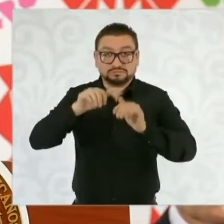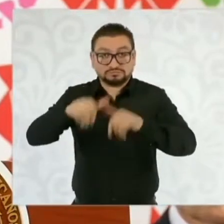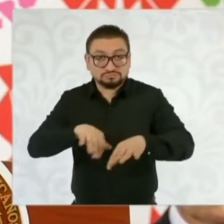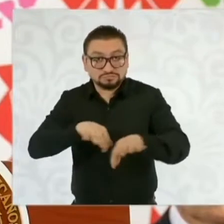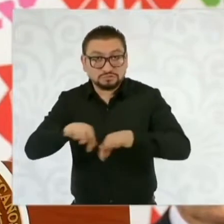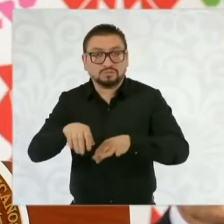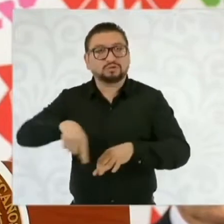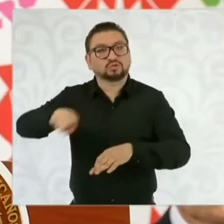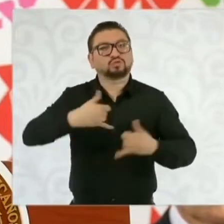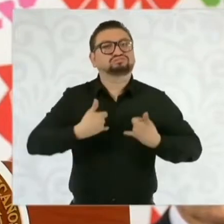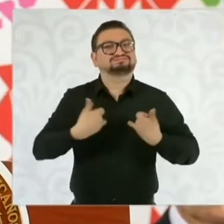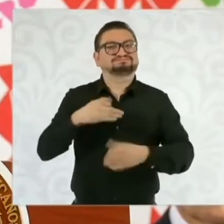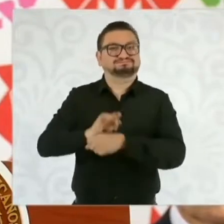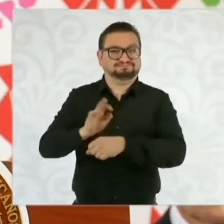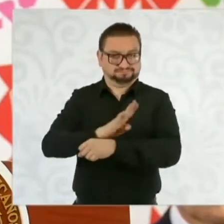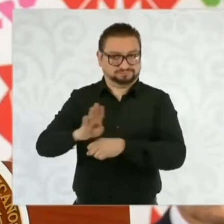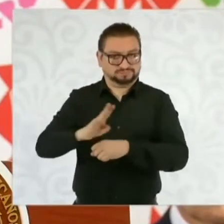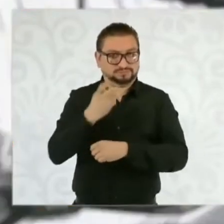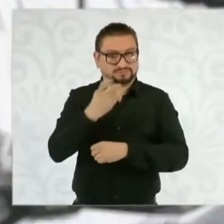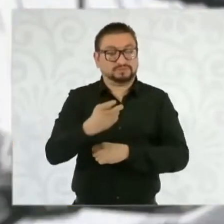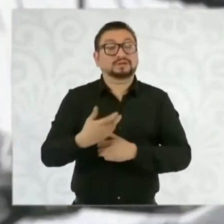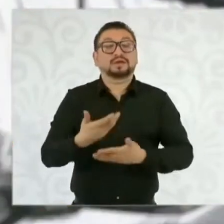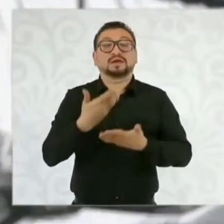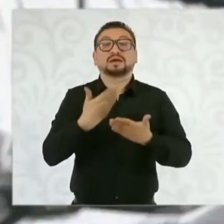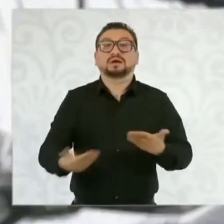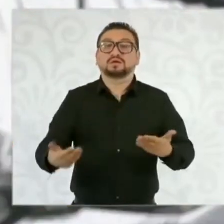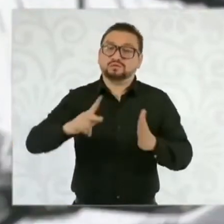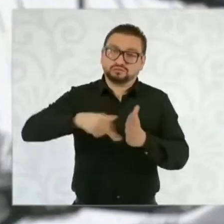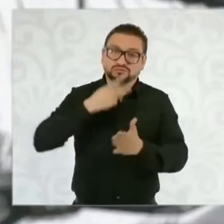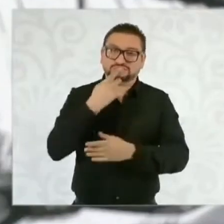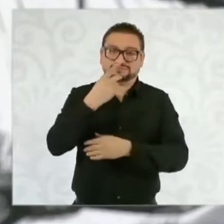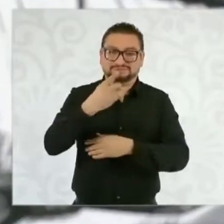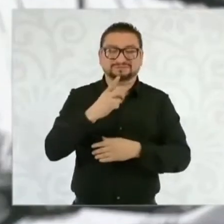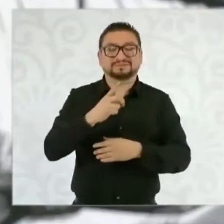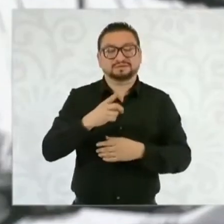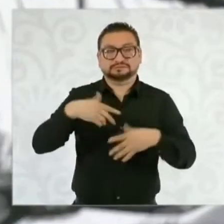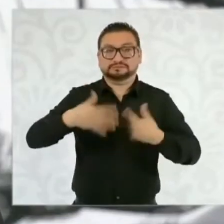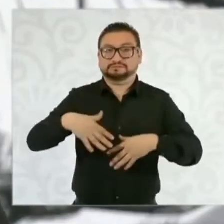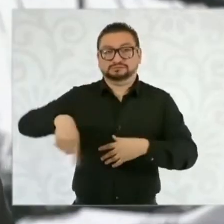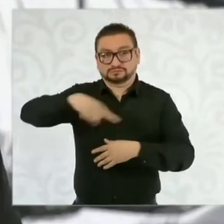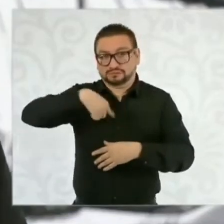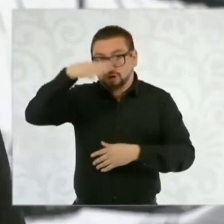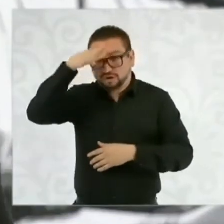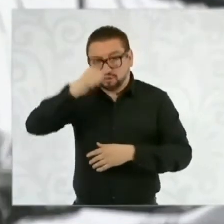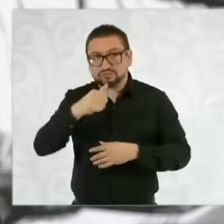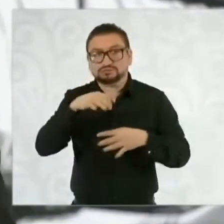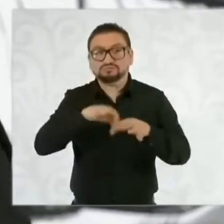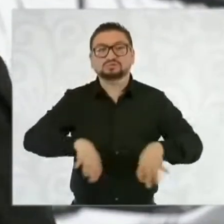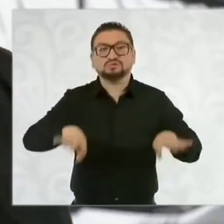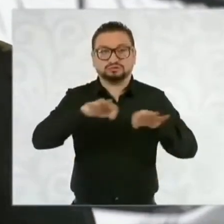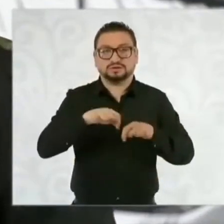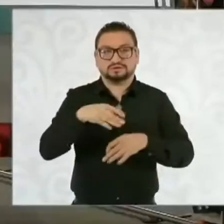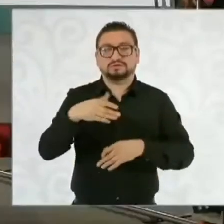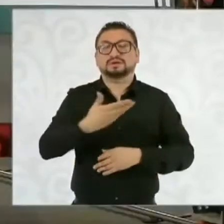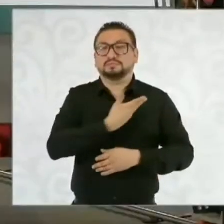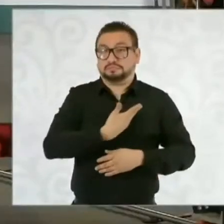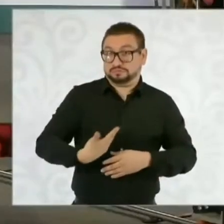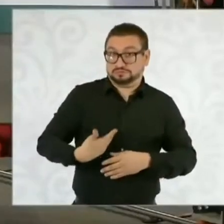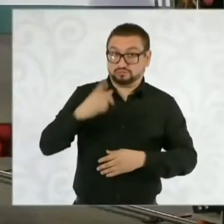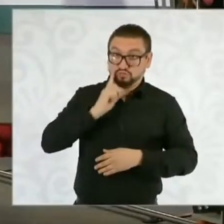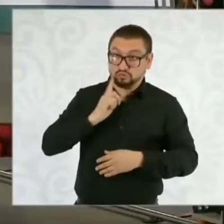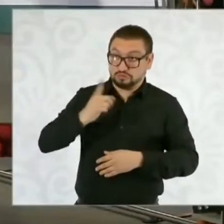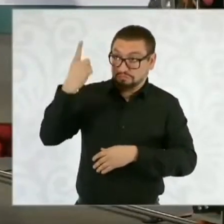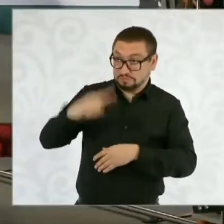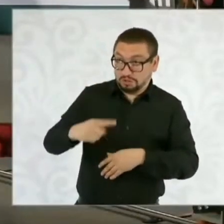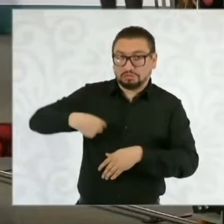muchos de ellos. Finalmente, reiterar la importancia lograda de este acuerdo mediante el cual, siguiendo sus instrucciones,